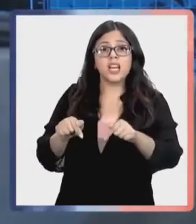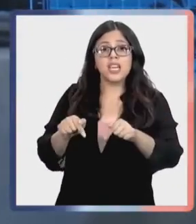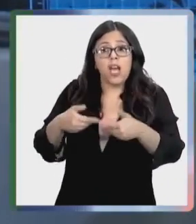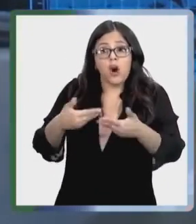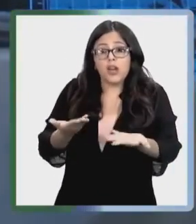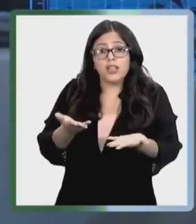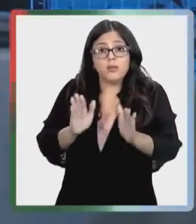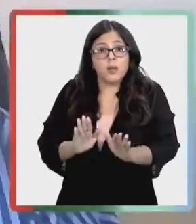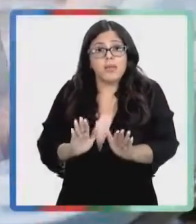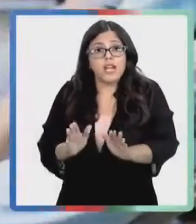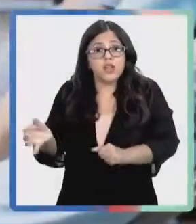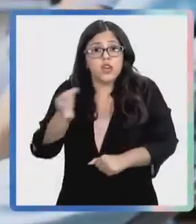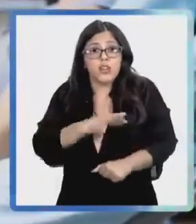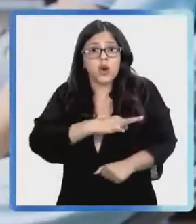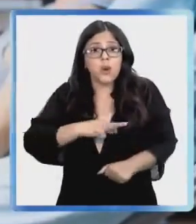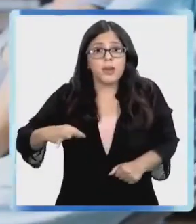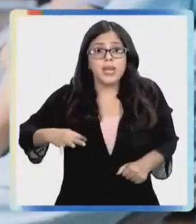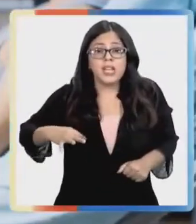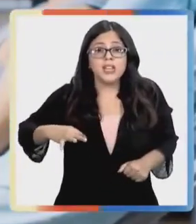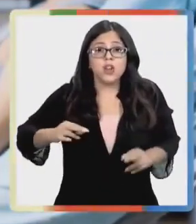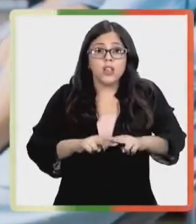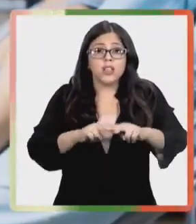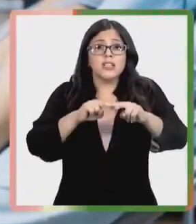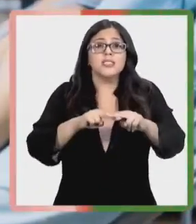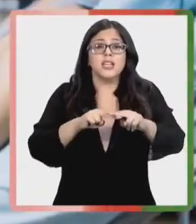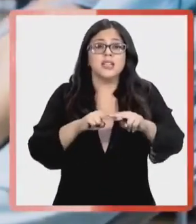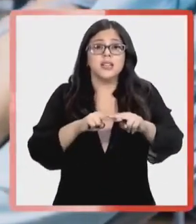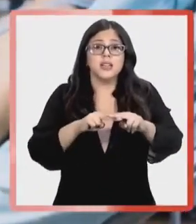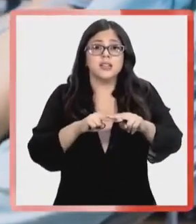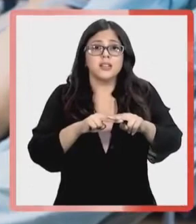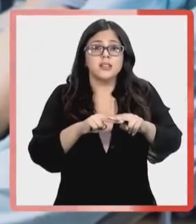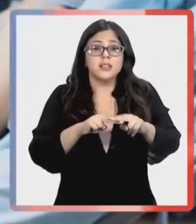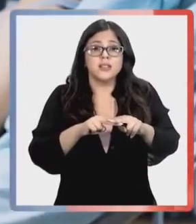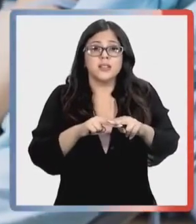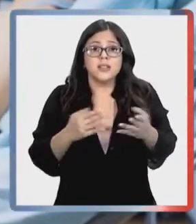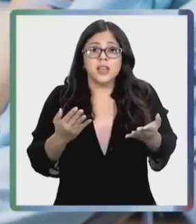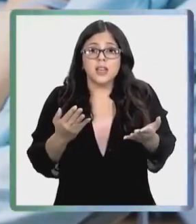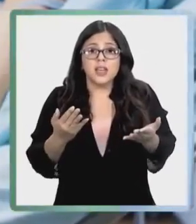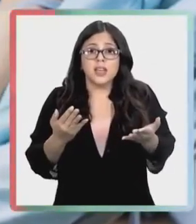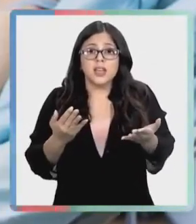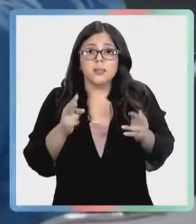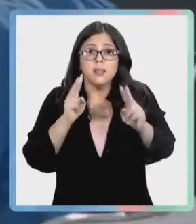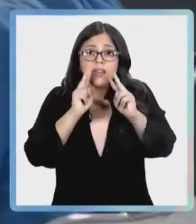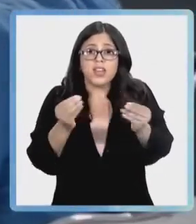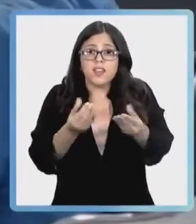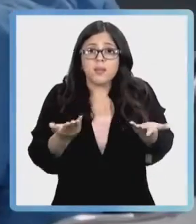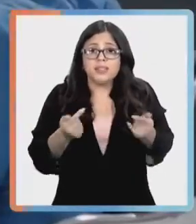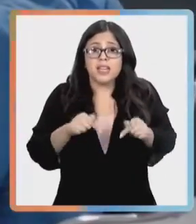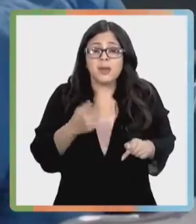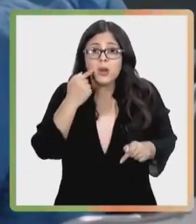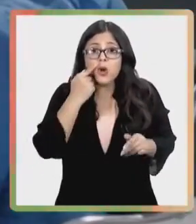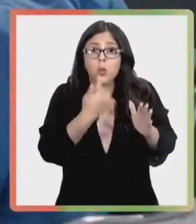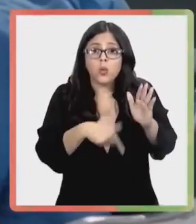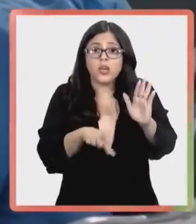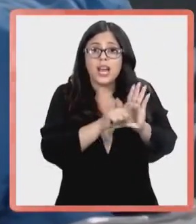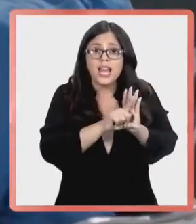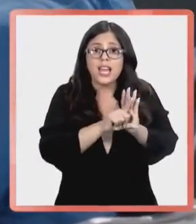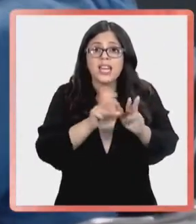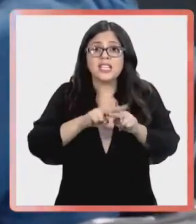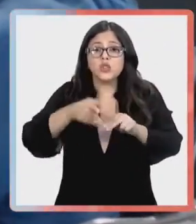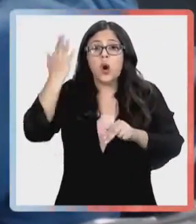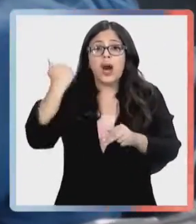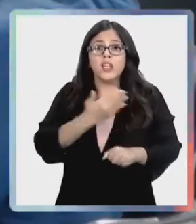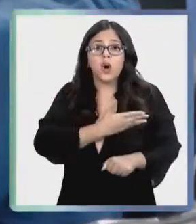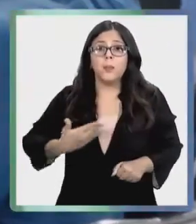el ministro Marcel, el ministro de Hacienda, porque esto hay que reformularlo. La ley de Ricarte Soto no es para tirarlo a la basura, ni mucho menos, pero es una ley que se hizo por la